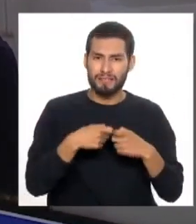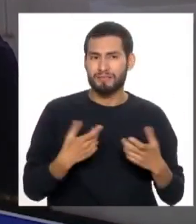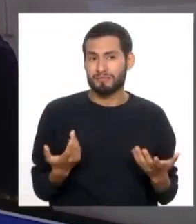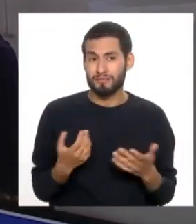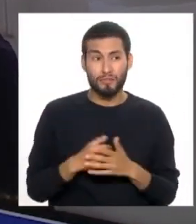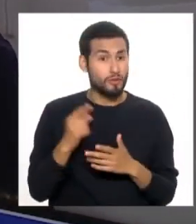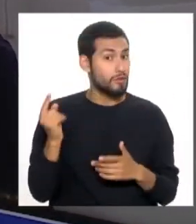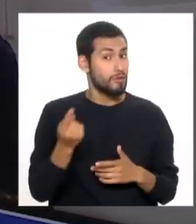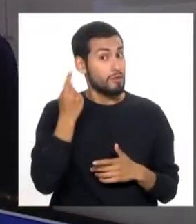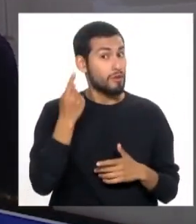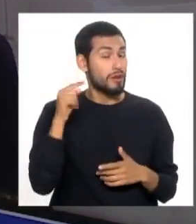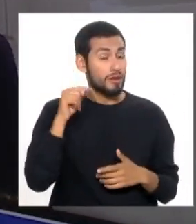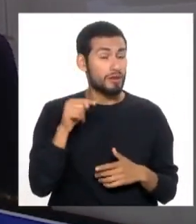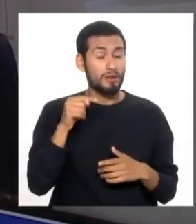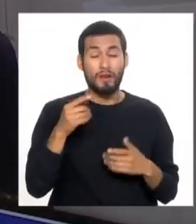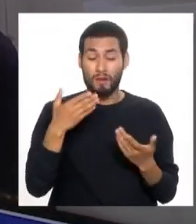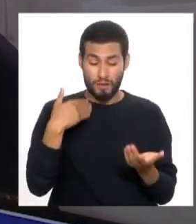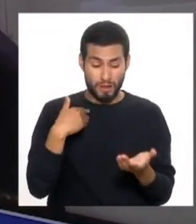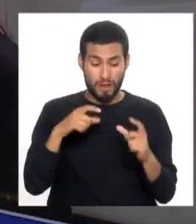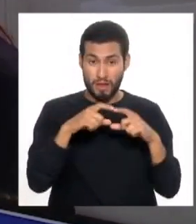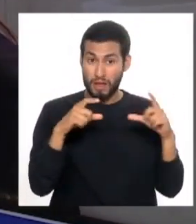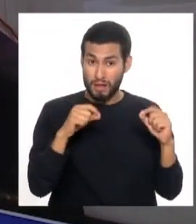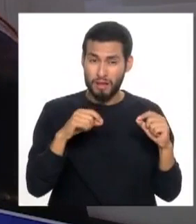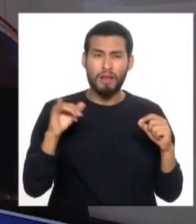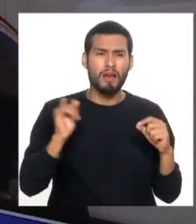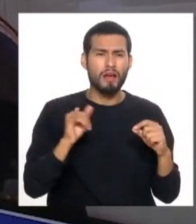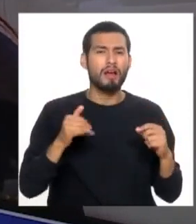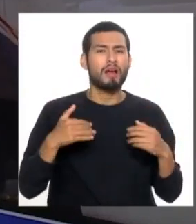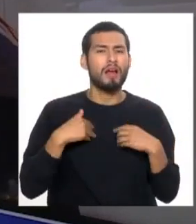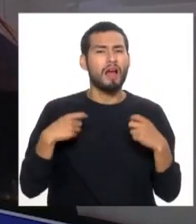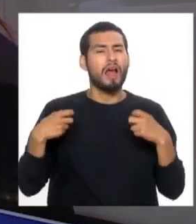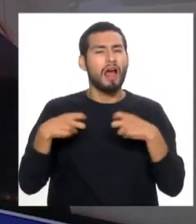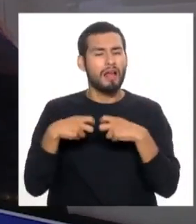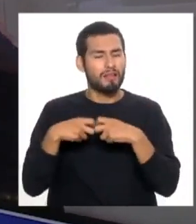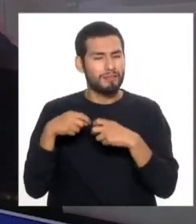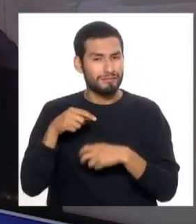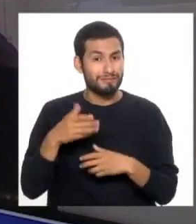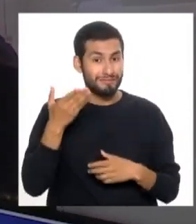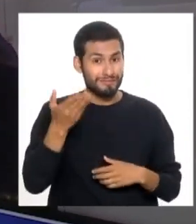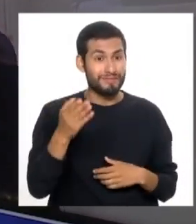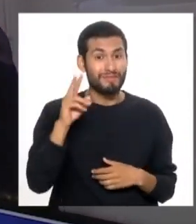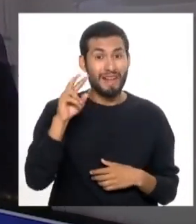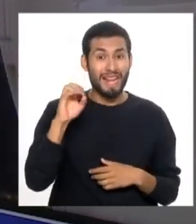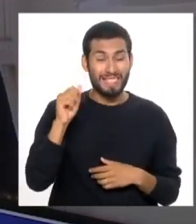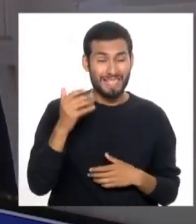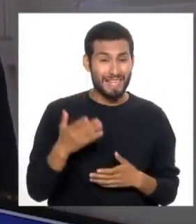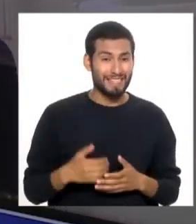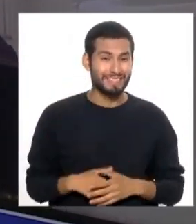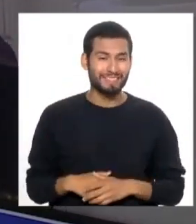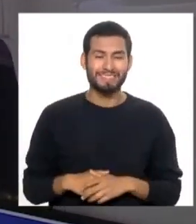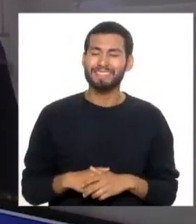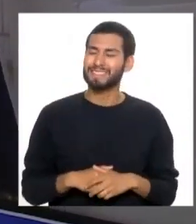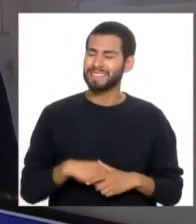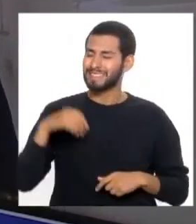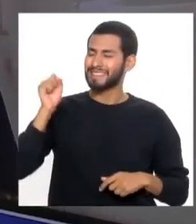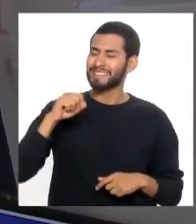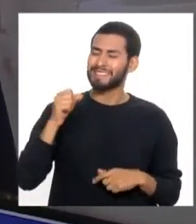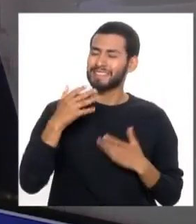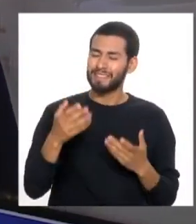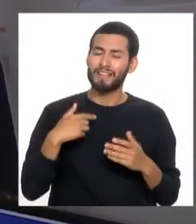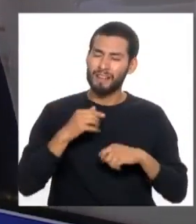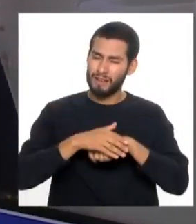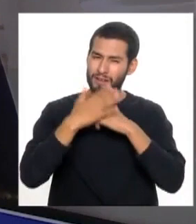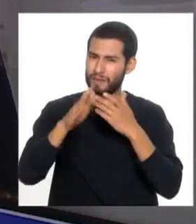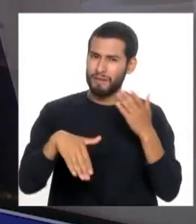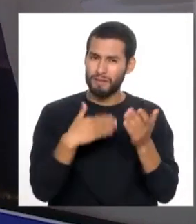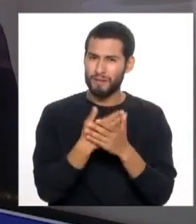No solamente la vas a tener ahora en físico, sino también la puedes tener de manera electrónica. Vanesita, buen día. Así es, Christopher, Fátima, y también saludamos